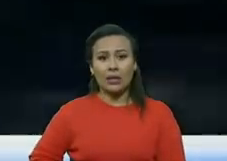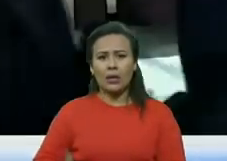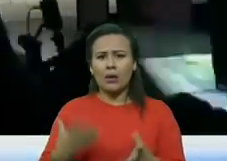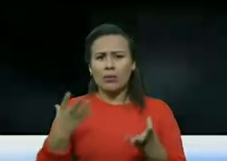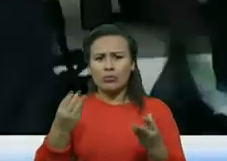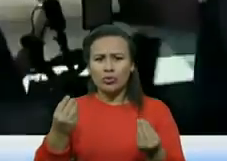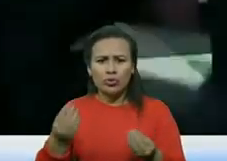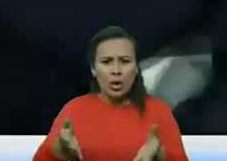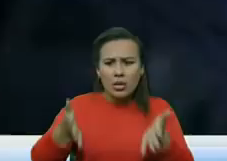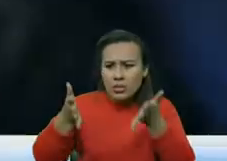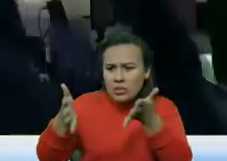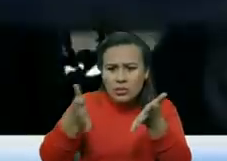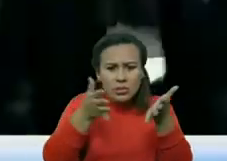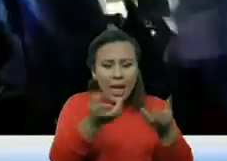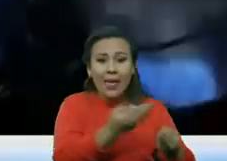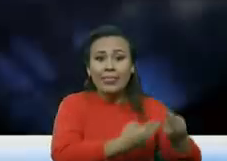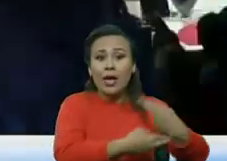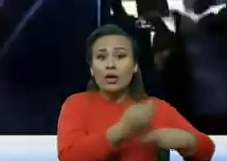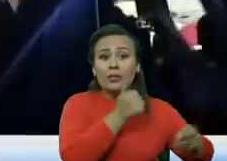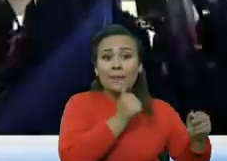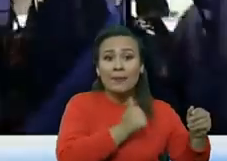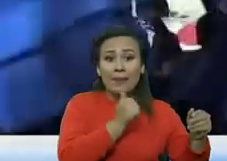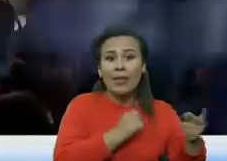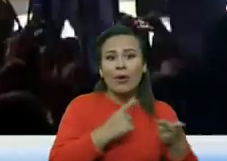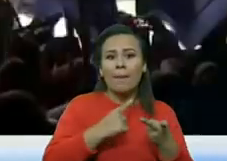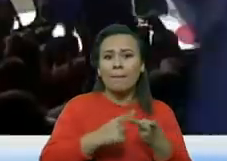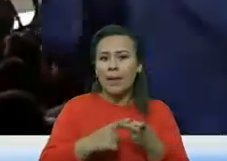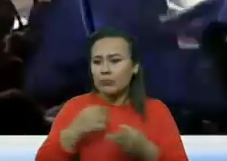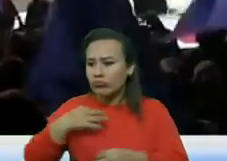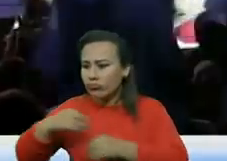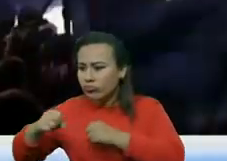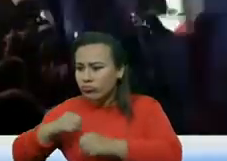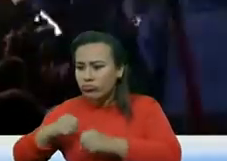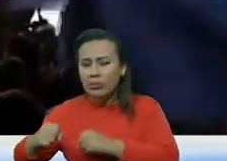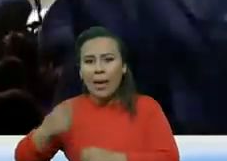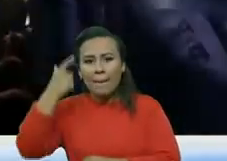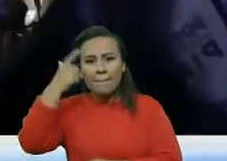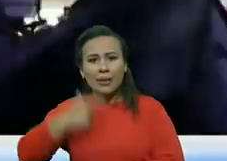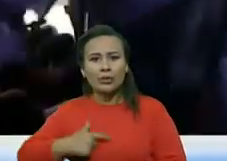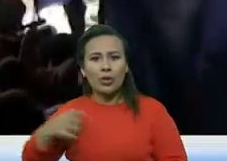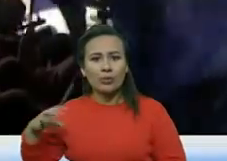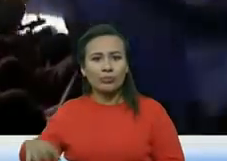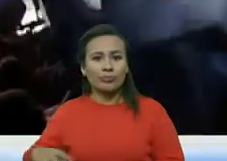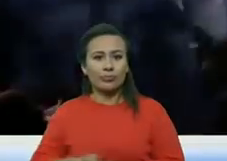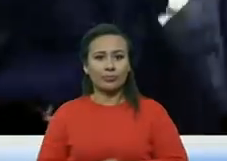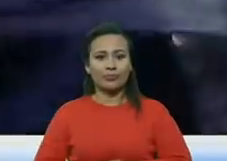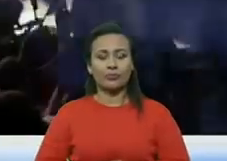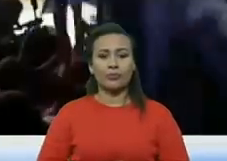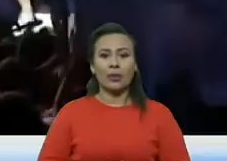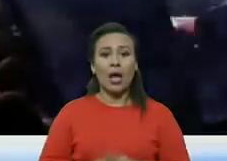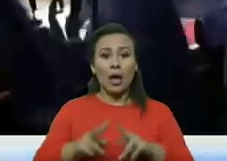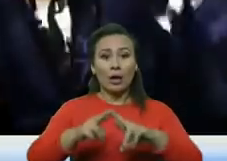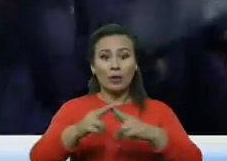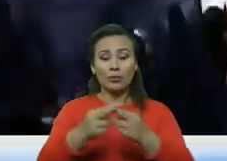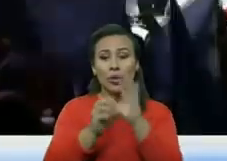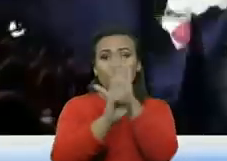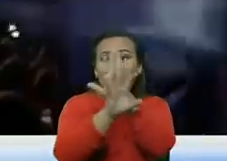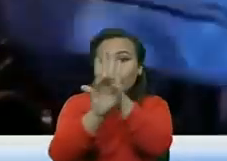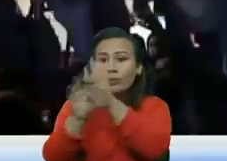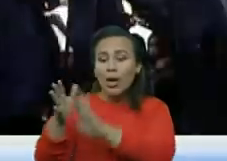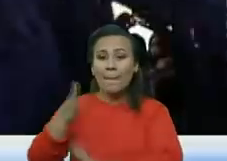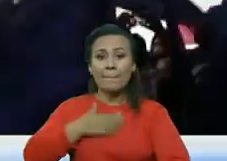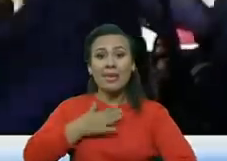por una fina línea entre sus negocios privados y las obligaciones de un hombre de Estado. Al inicio de la campaña anunció que todos